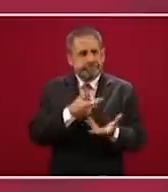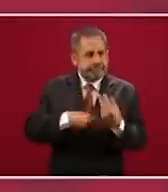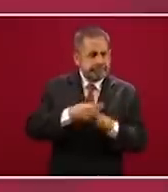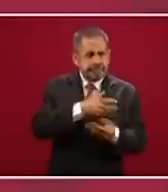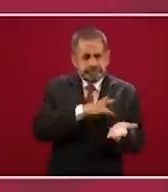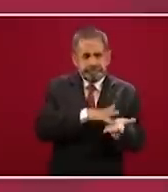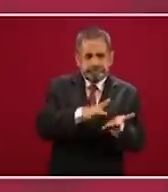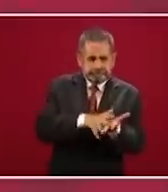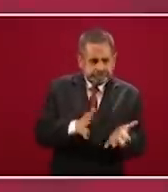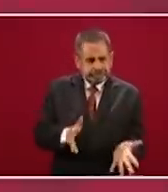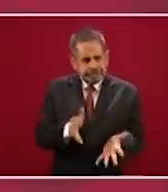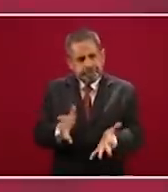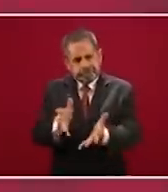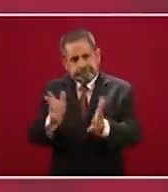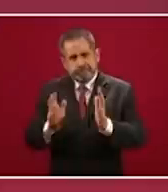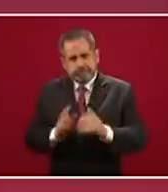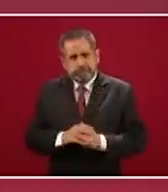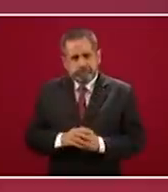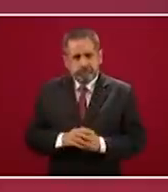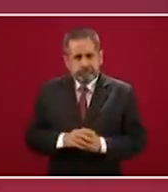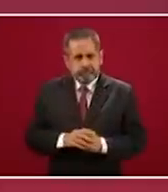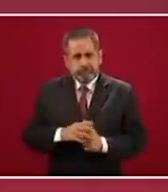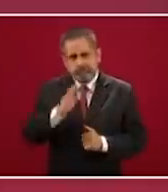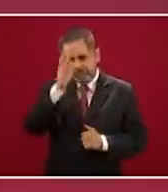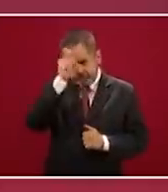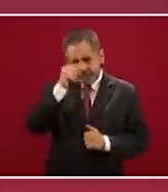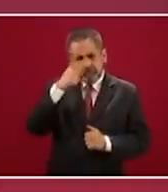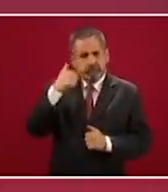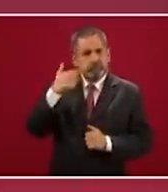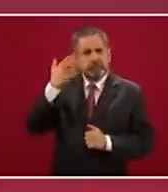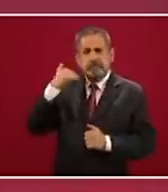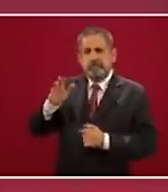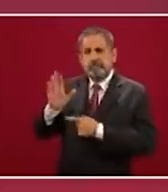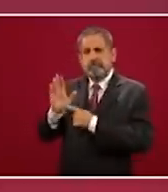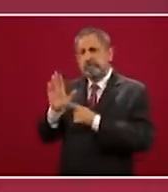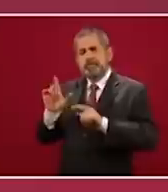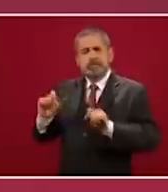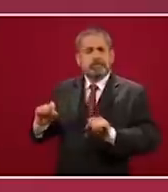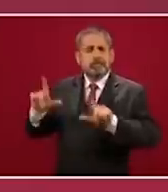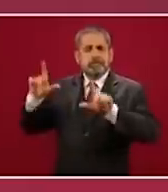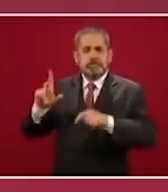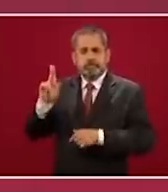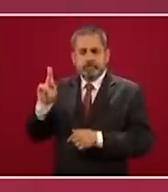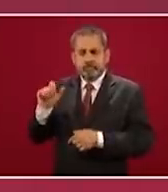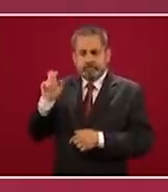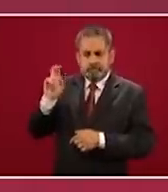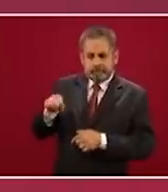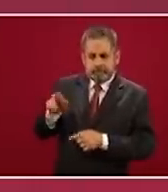Quedamos en que vamos a presentarles el plan